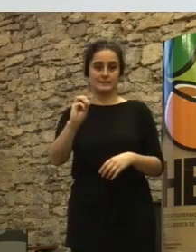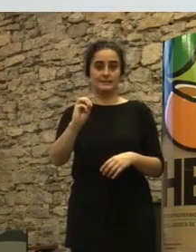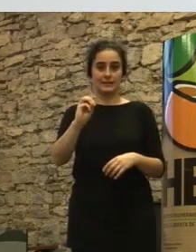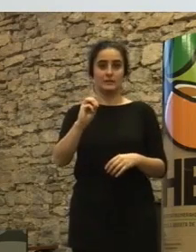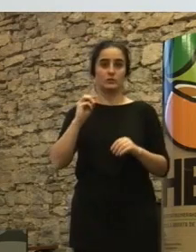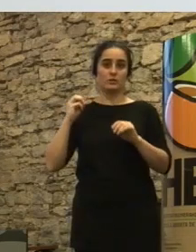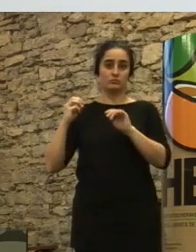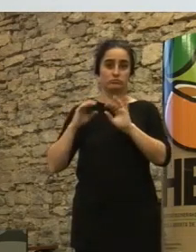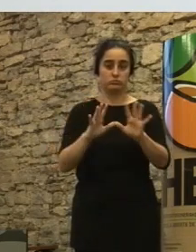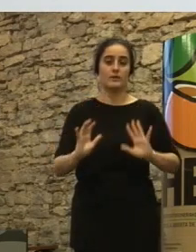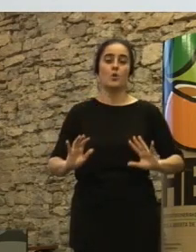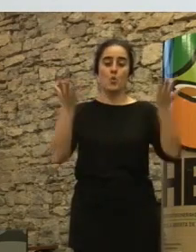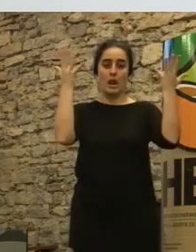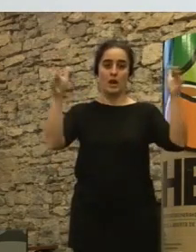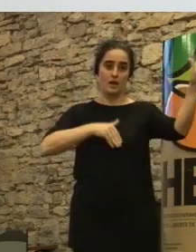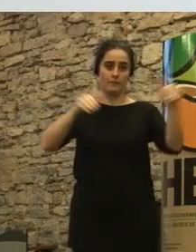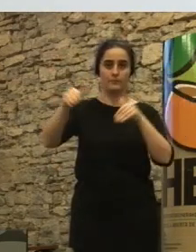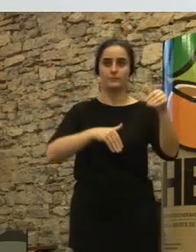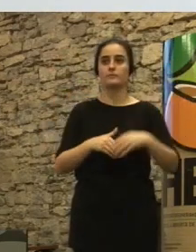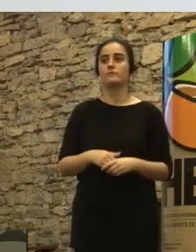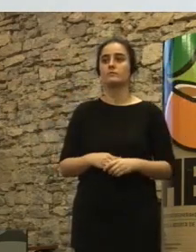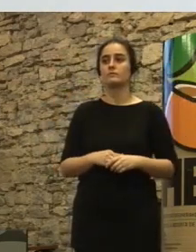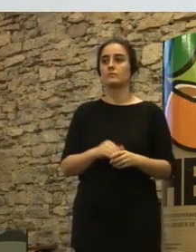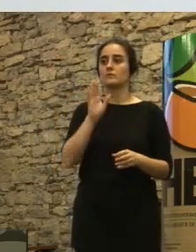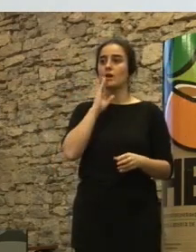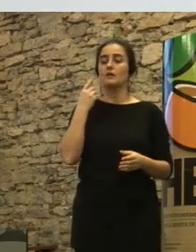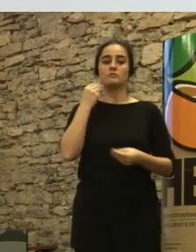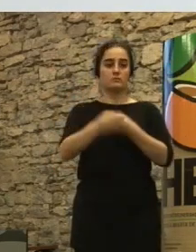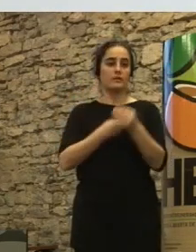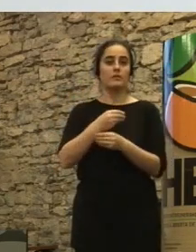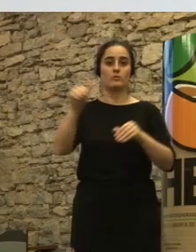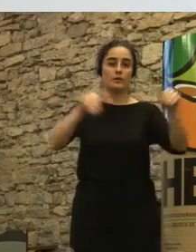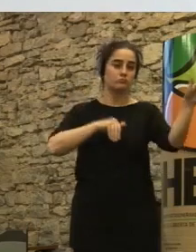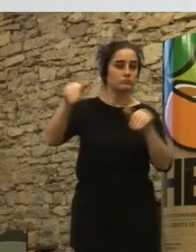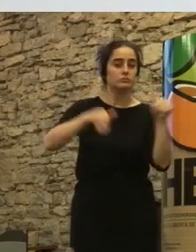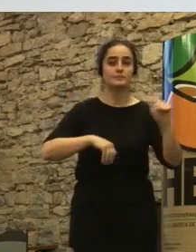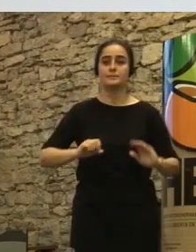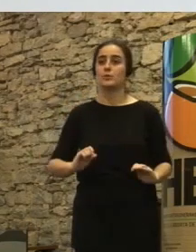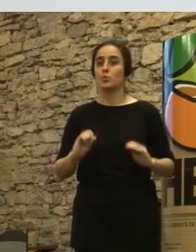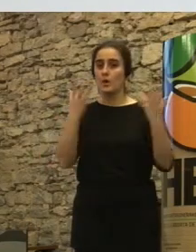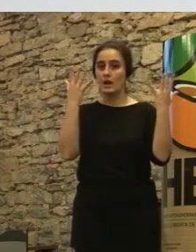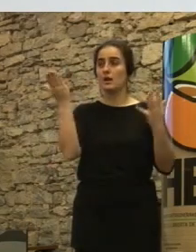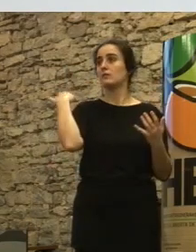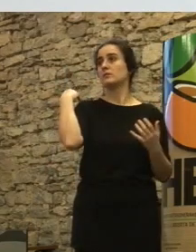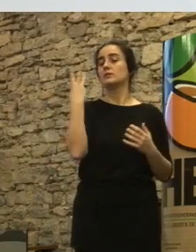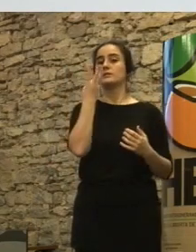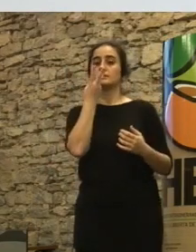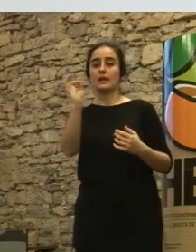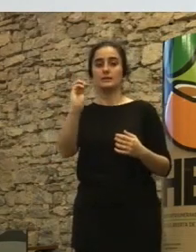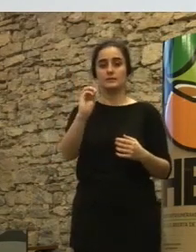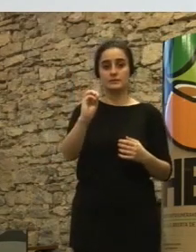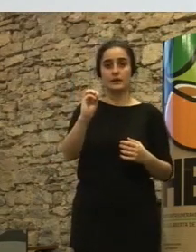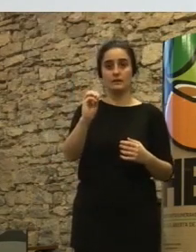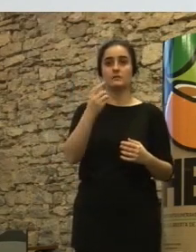30ean grebarako deia egin zuten. Y eso es lo que hicieron, hacer un llamamiento a la huelga el pasado día 30 bajo el